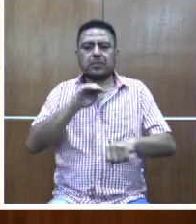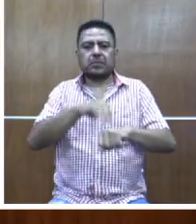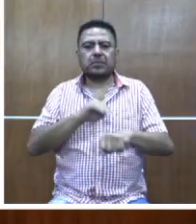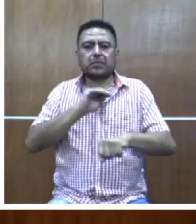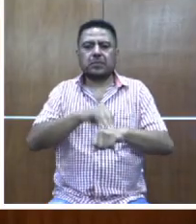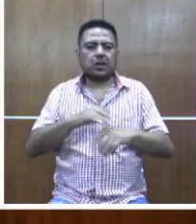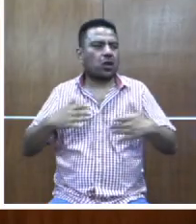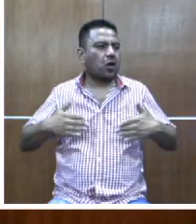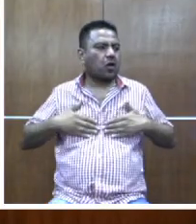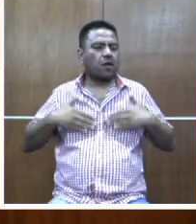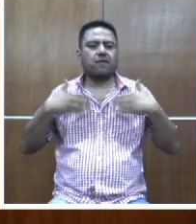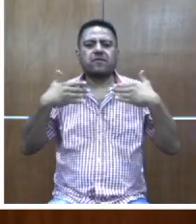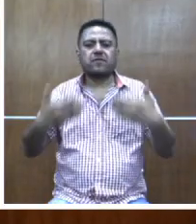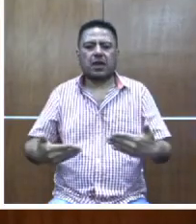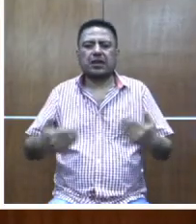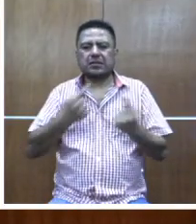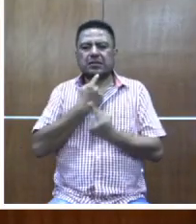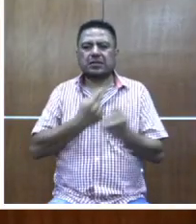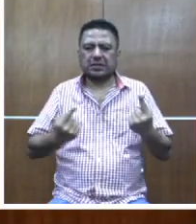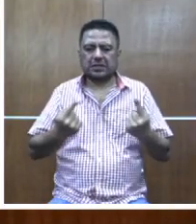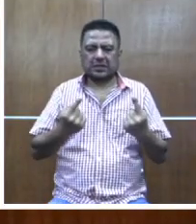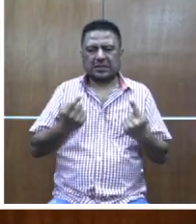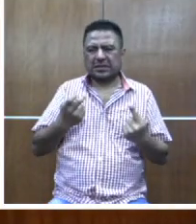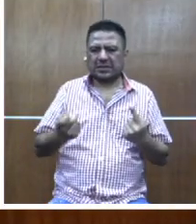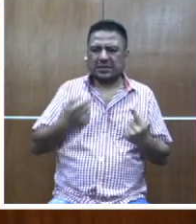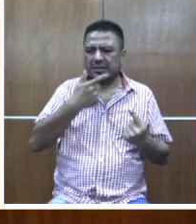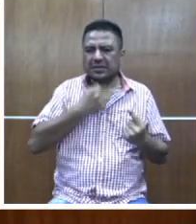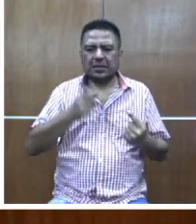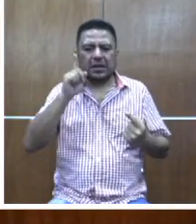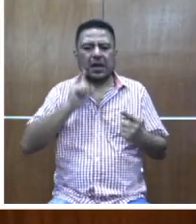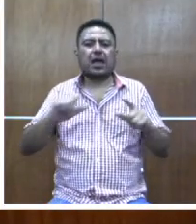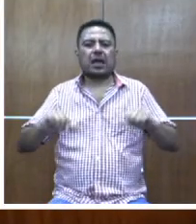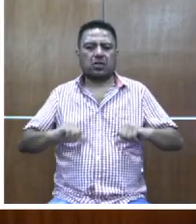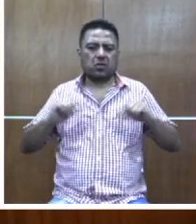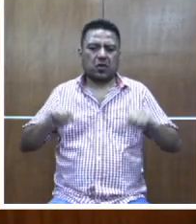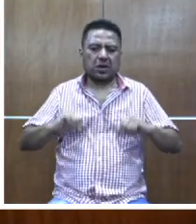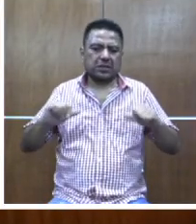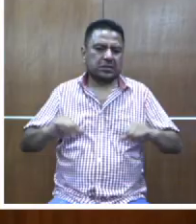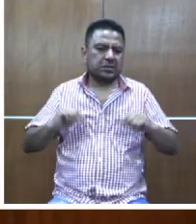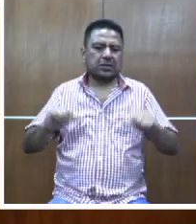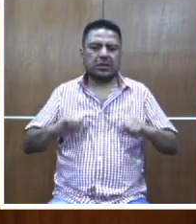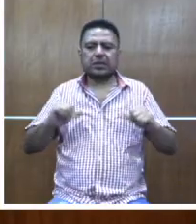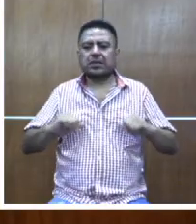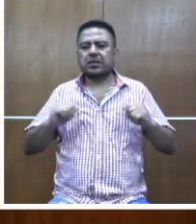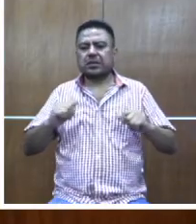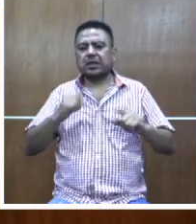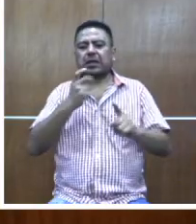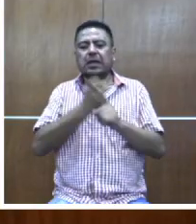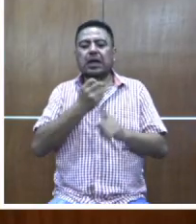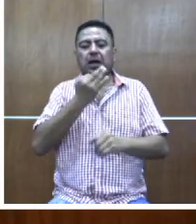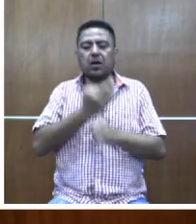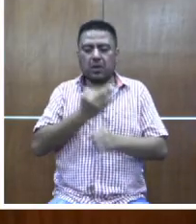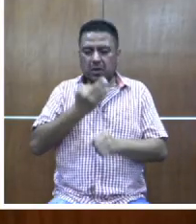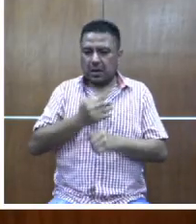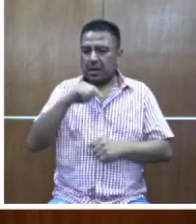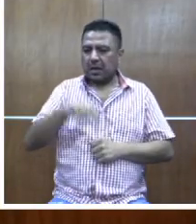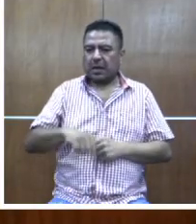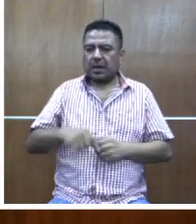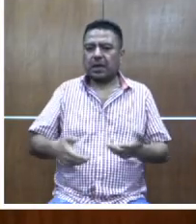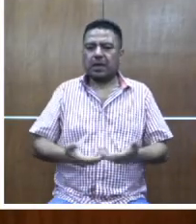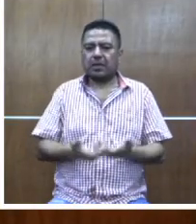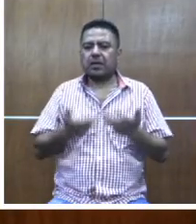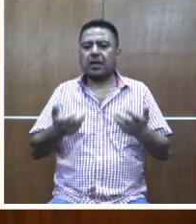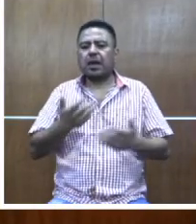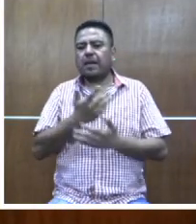la confianza de nuestras niñas, de nuestros niños y adolescentes, que sepan que aquí, en su tierra, hay